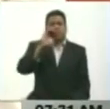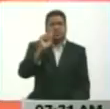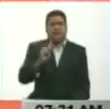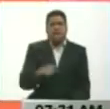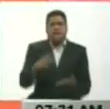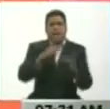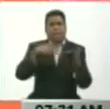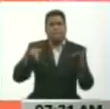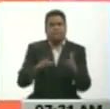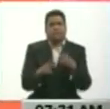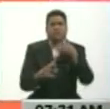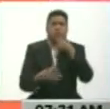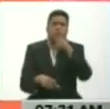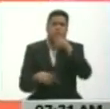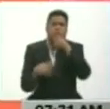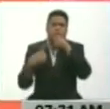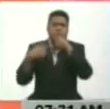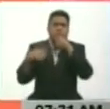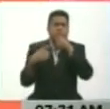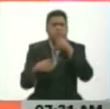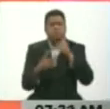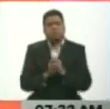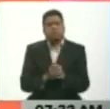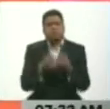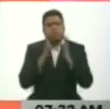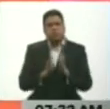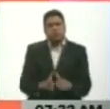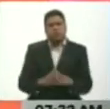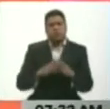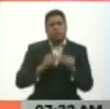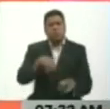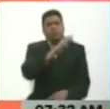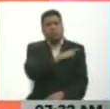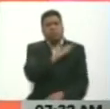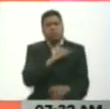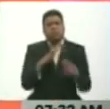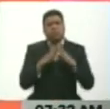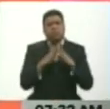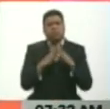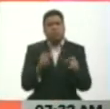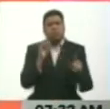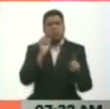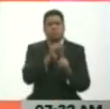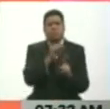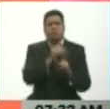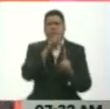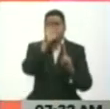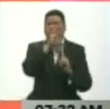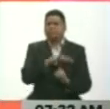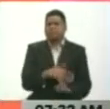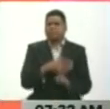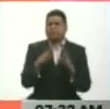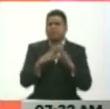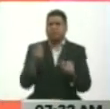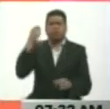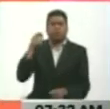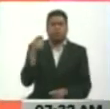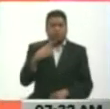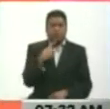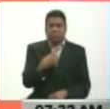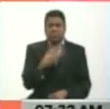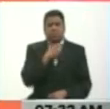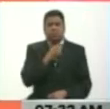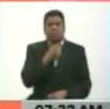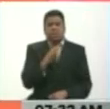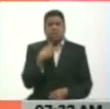periodista responsable, minuciosa en lo que es la revisión de los ataques mediáticos contra Venezuela. Diputada, y nos gustaría que hiciera